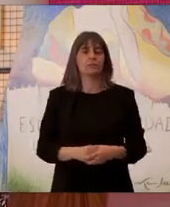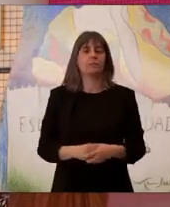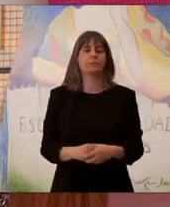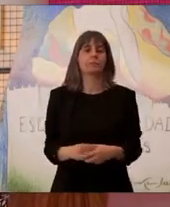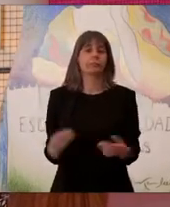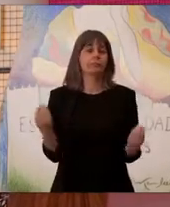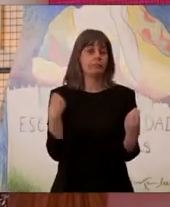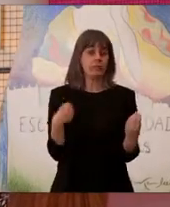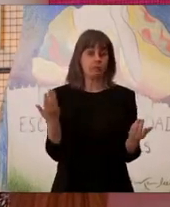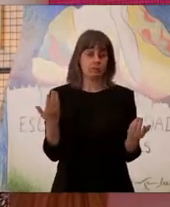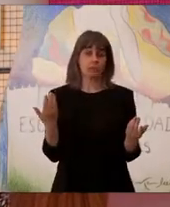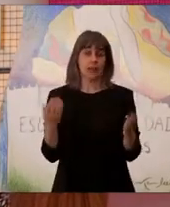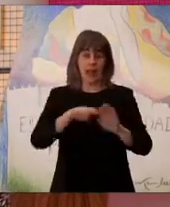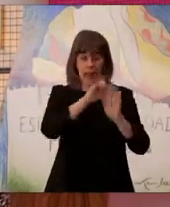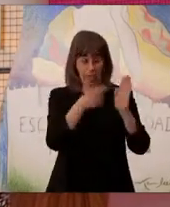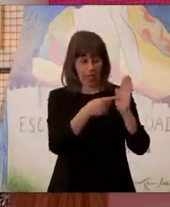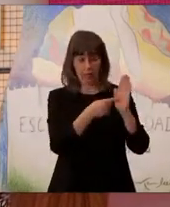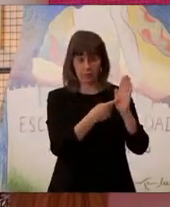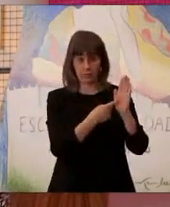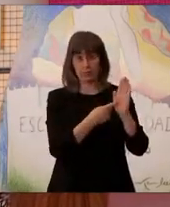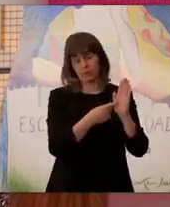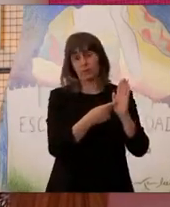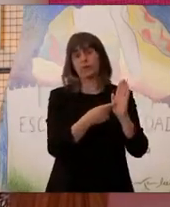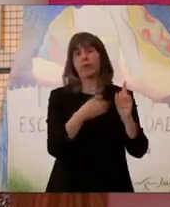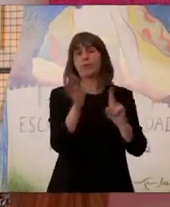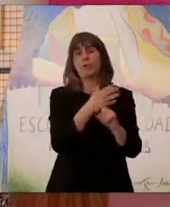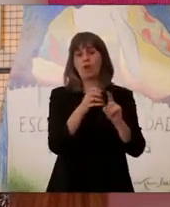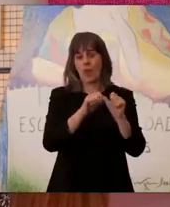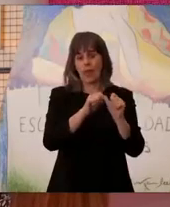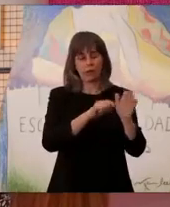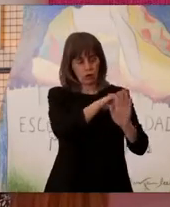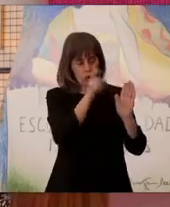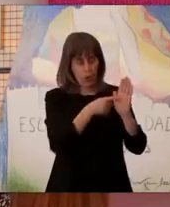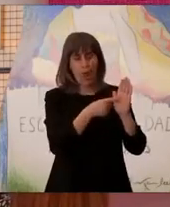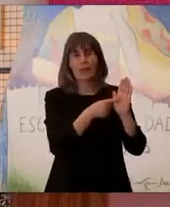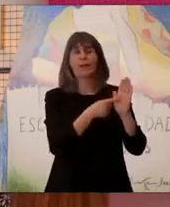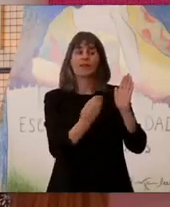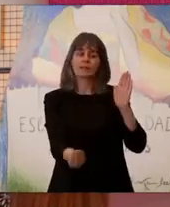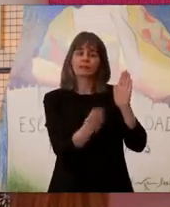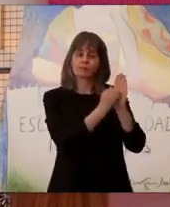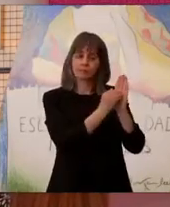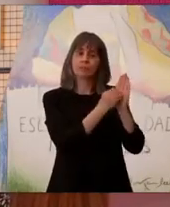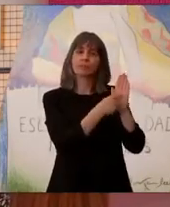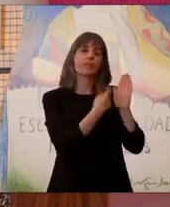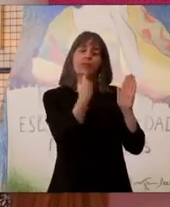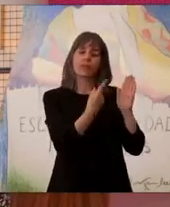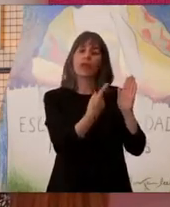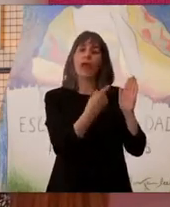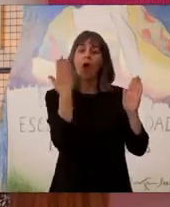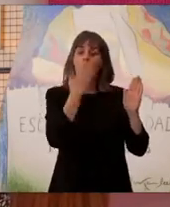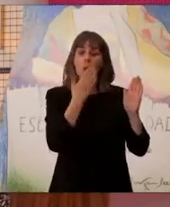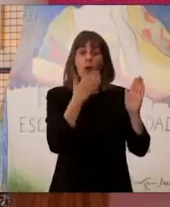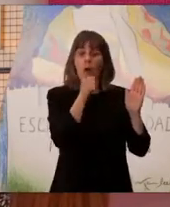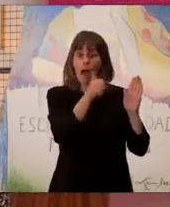lo que se establecía en en la ley de violencia de género era que en cada escuela hubiera dentro del Consejo escolar una